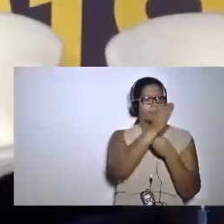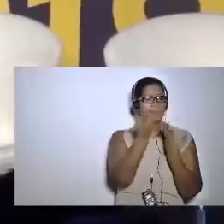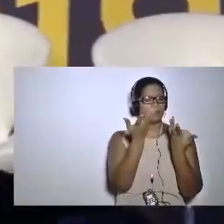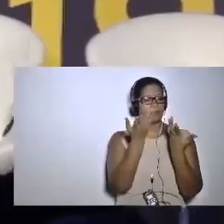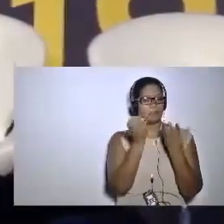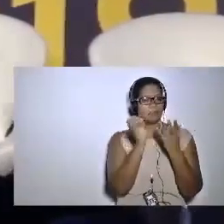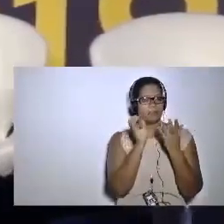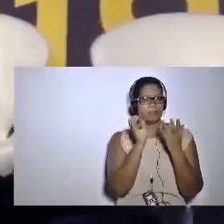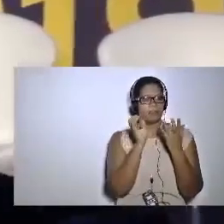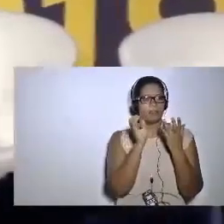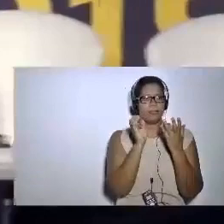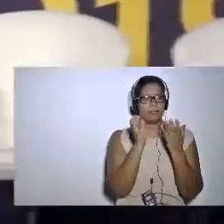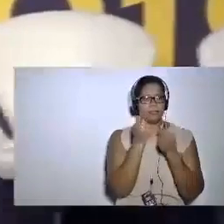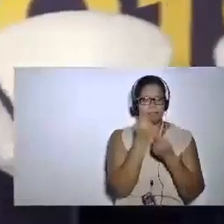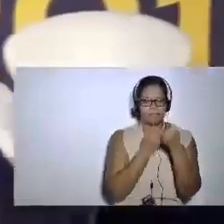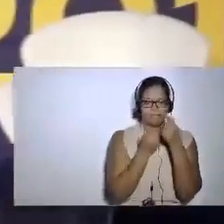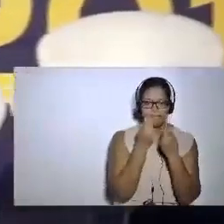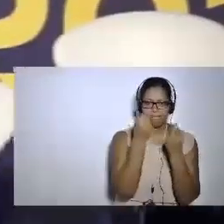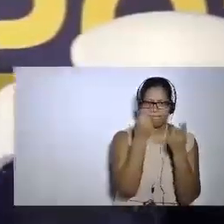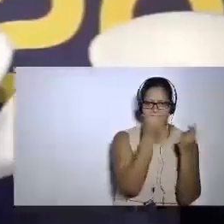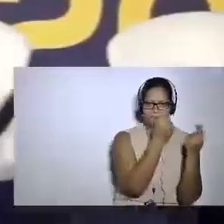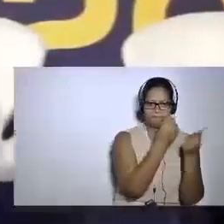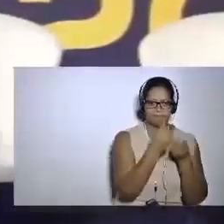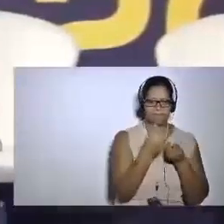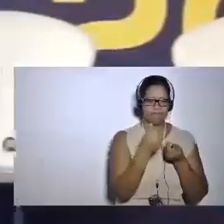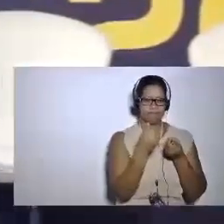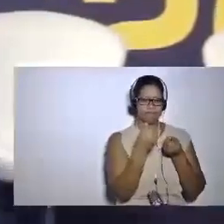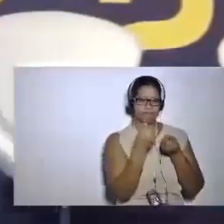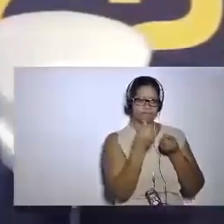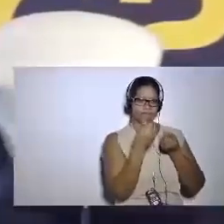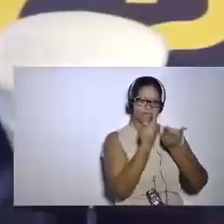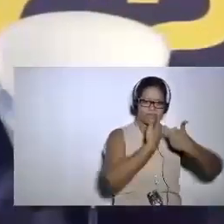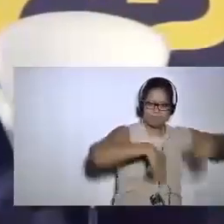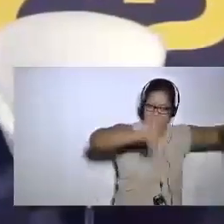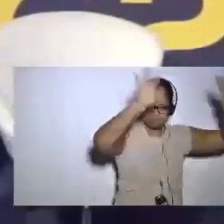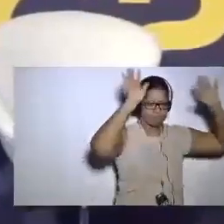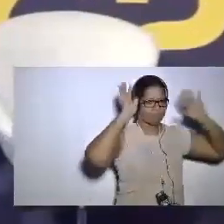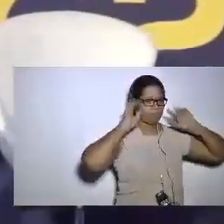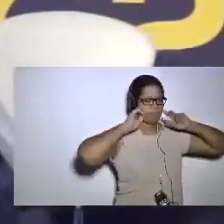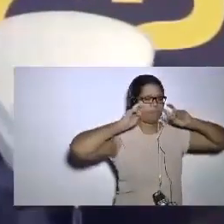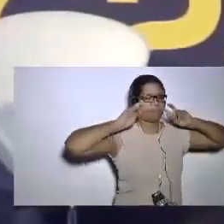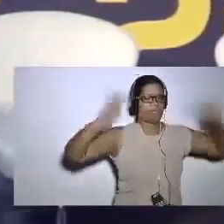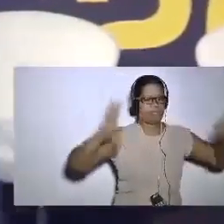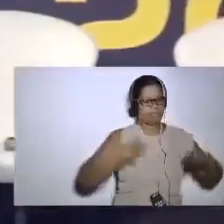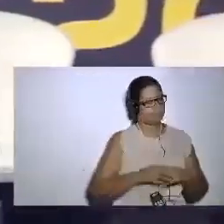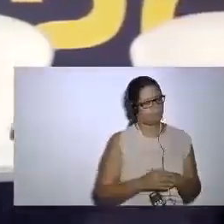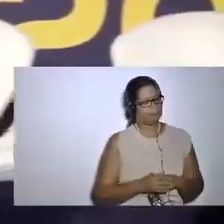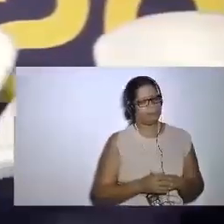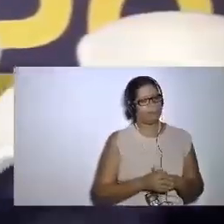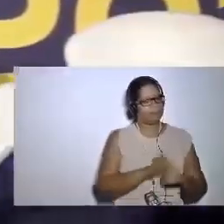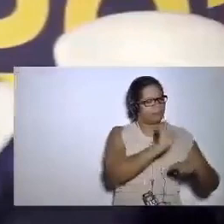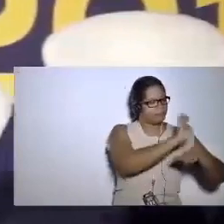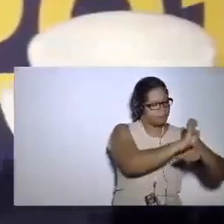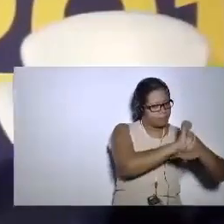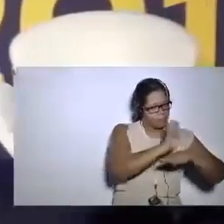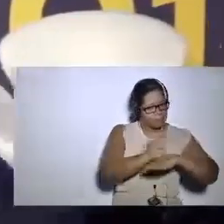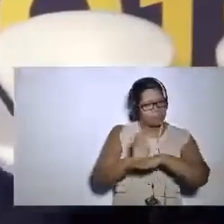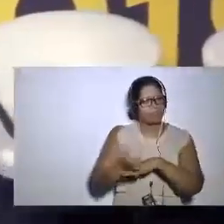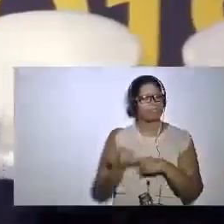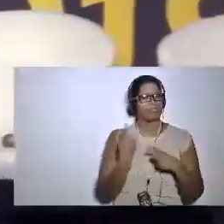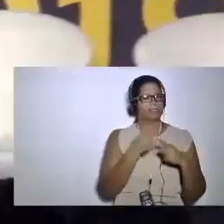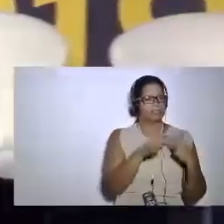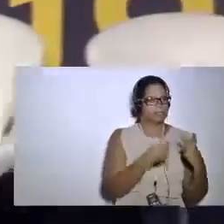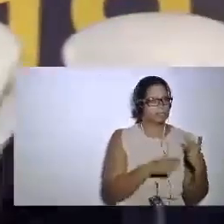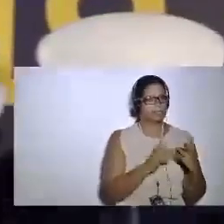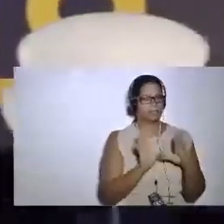tener para regular esa economía de telecomunicaciones en cada país. Tenemos diferentes entes reguladores, tenemos una